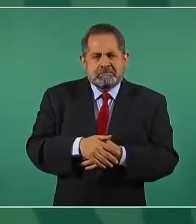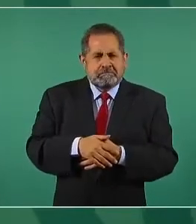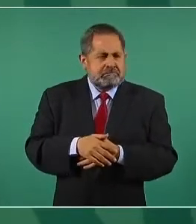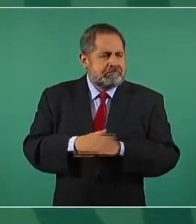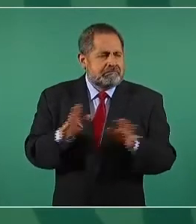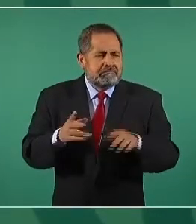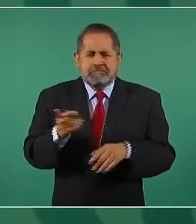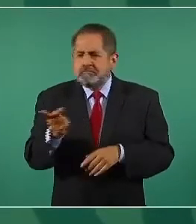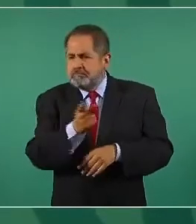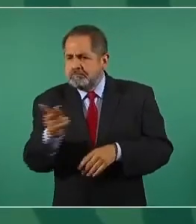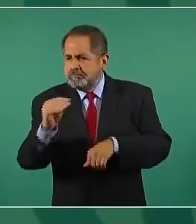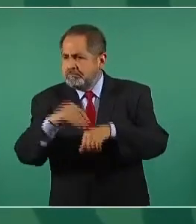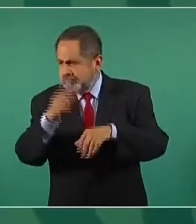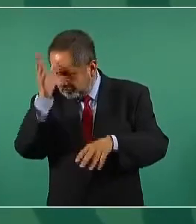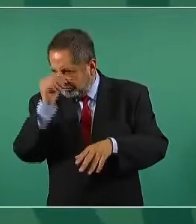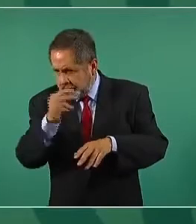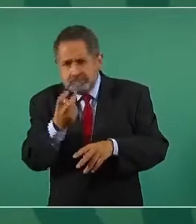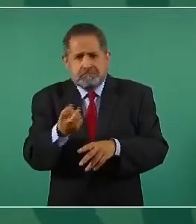Yo